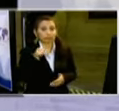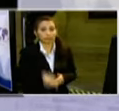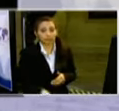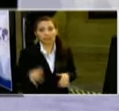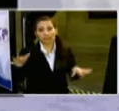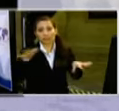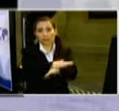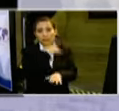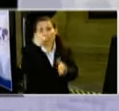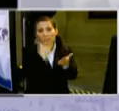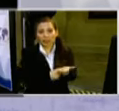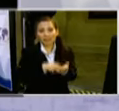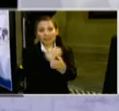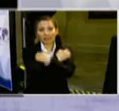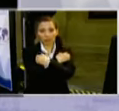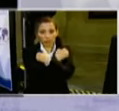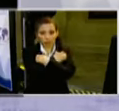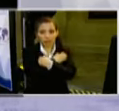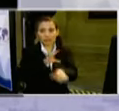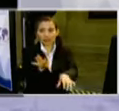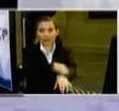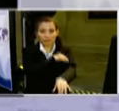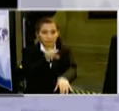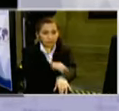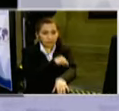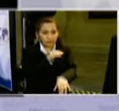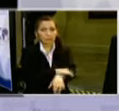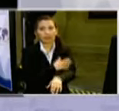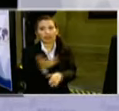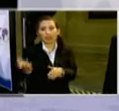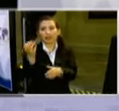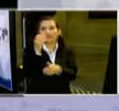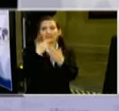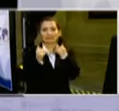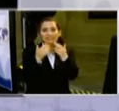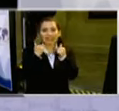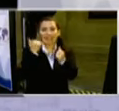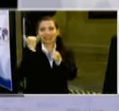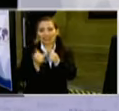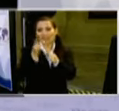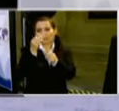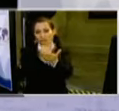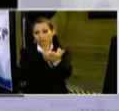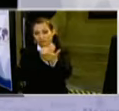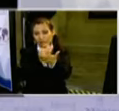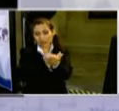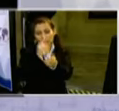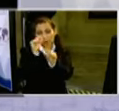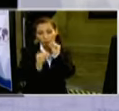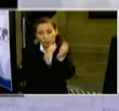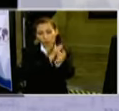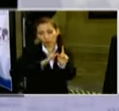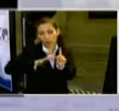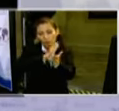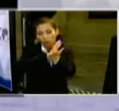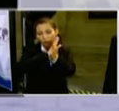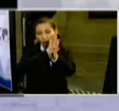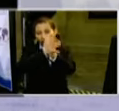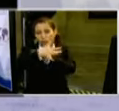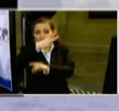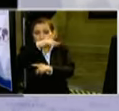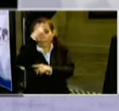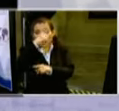reformas internas como la educativa, la energética, la fiscal y la hacendaria, fueron creando un ambiente favorable para